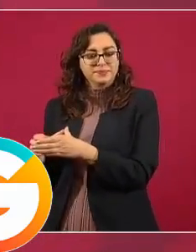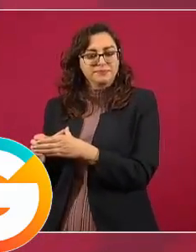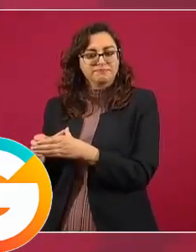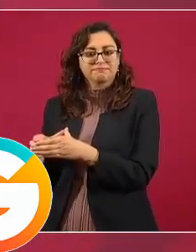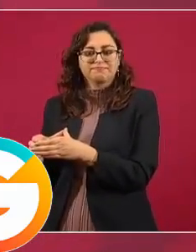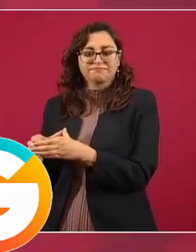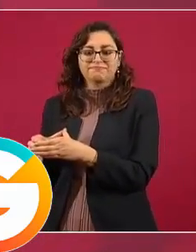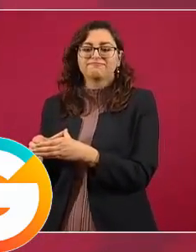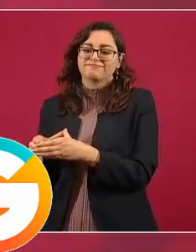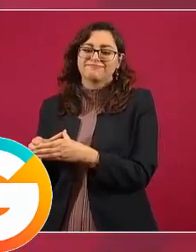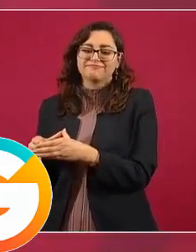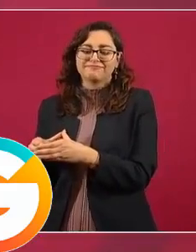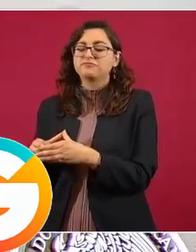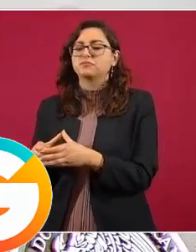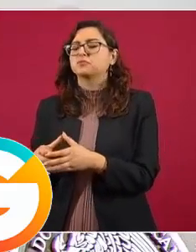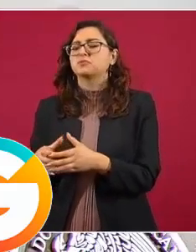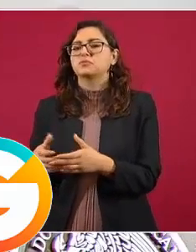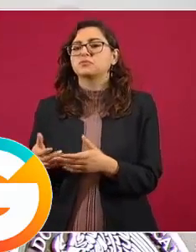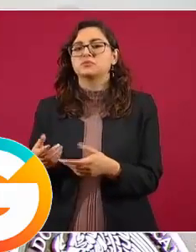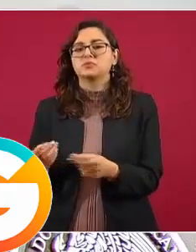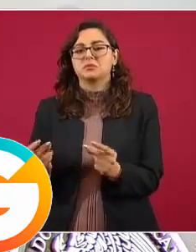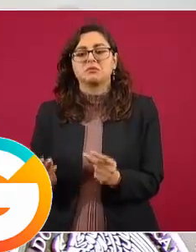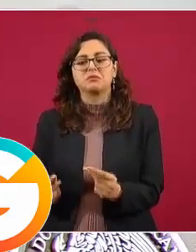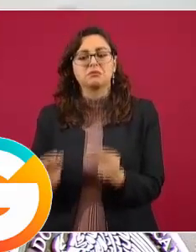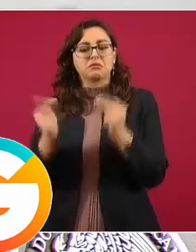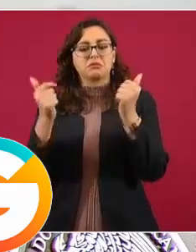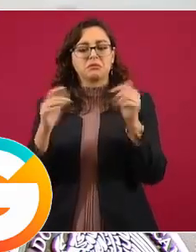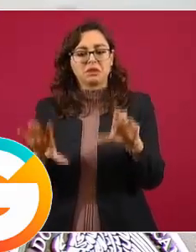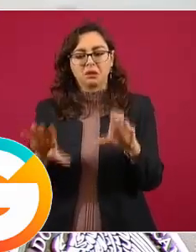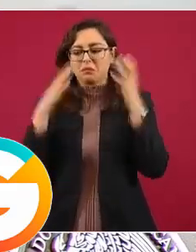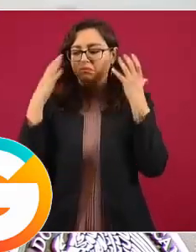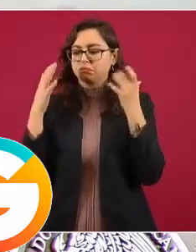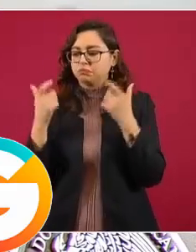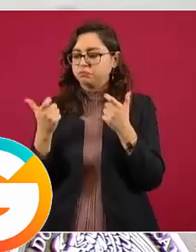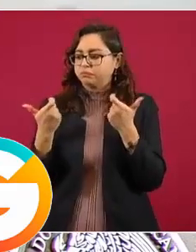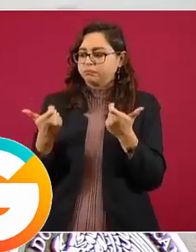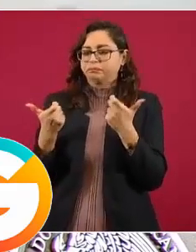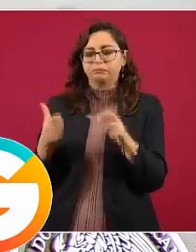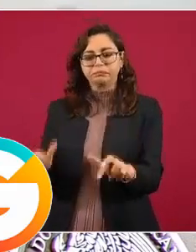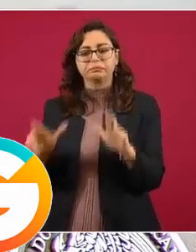que hacen dinero de la noche a la mañana al amparo del poder público.